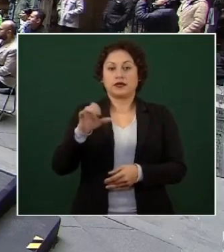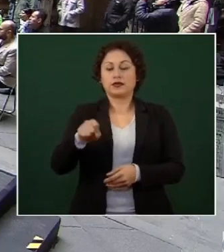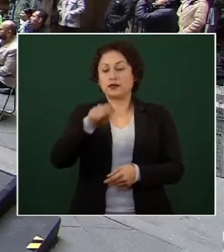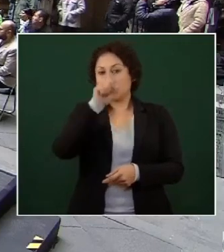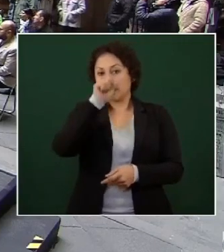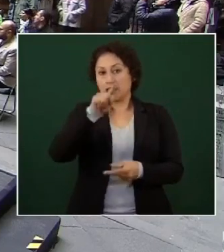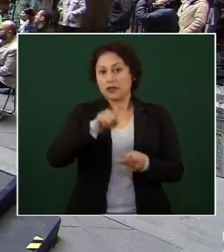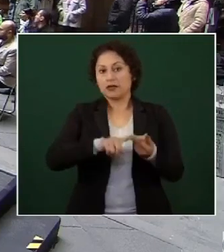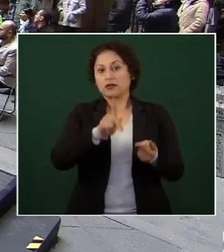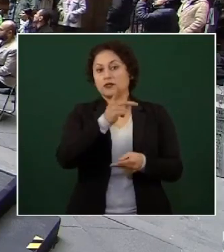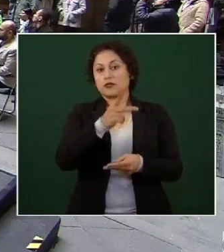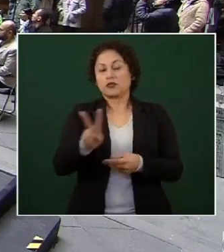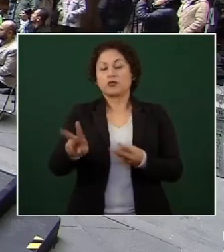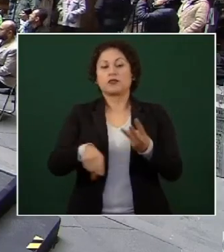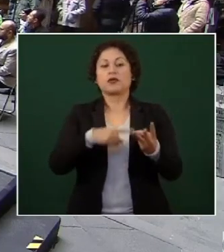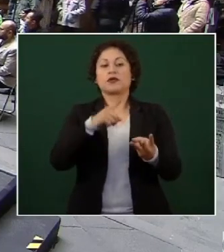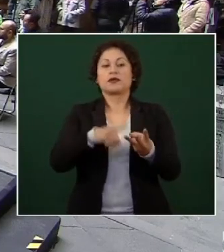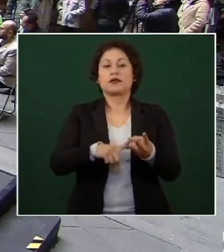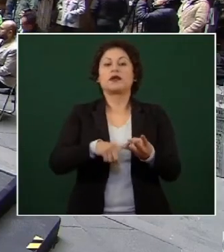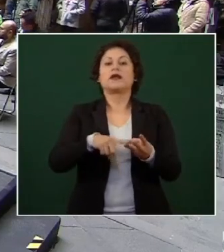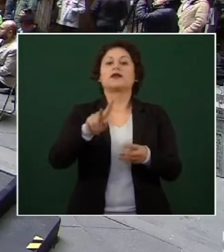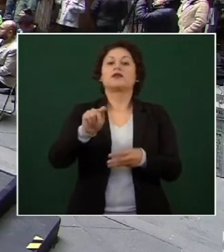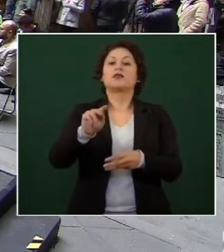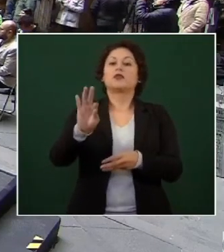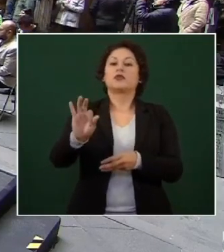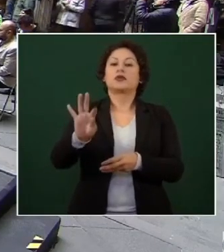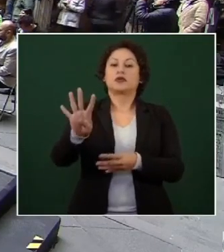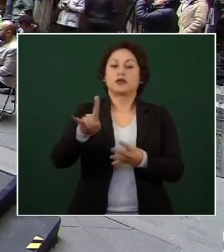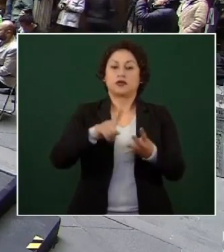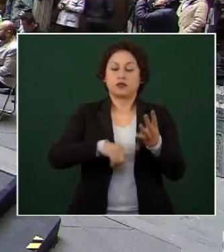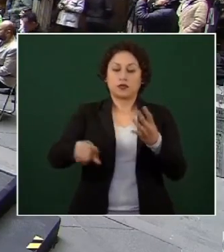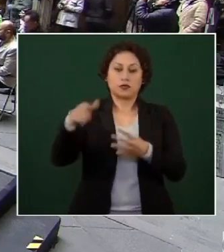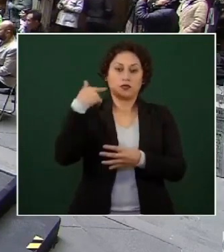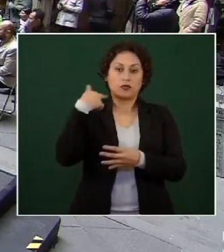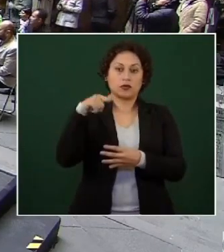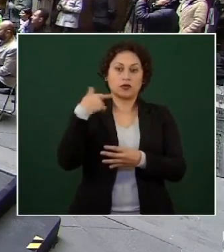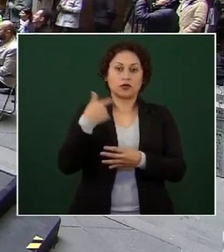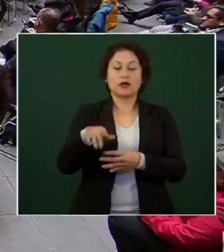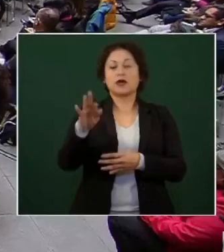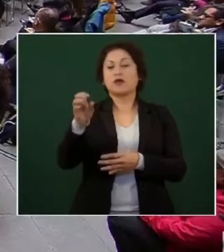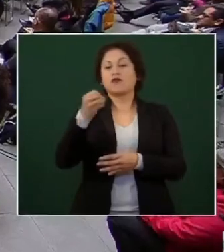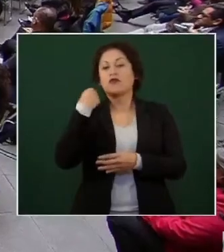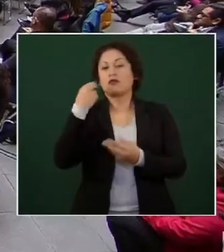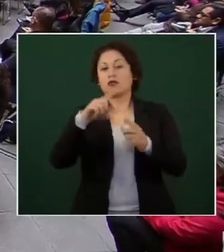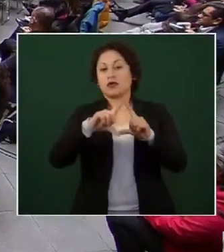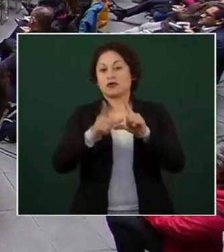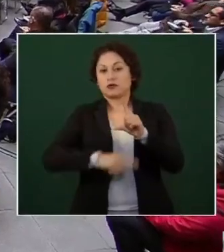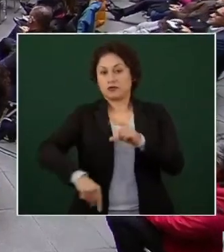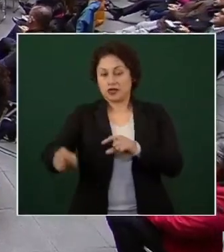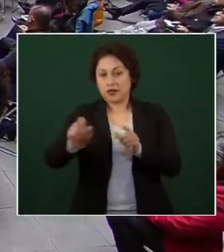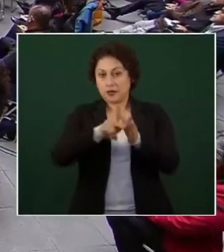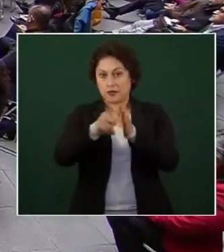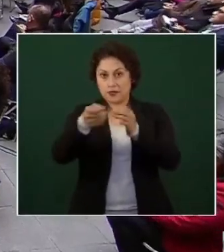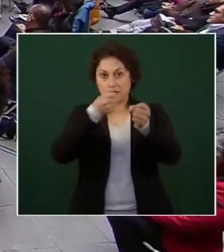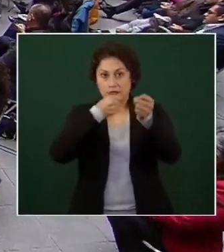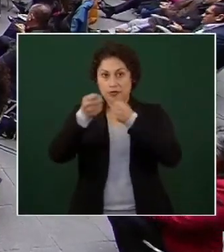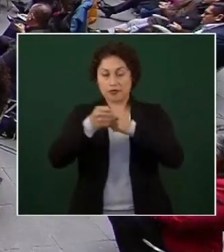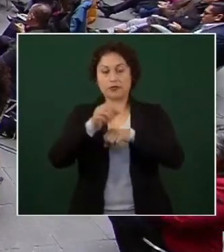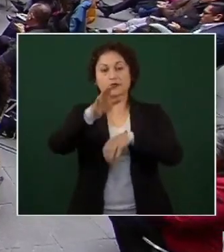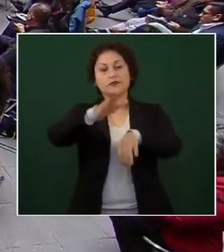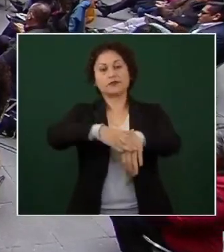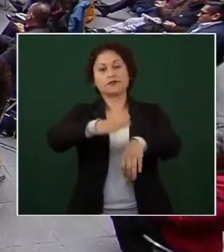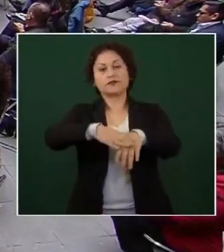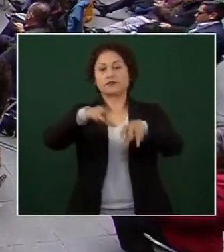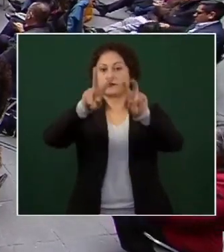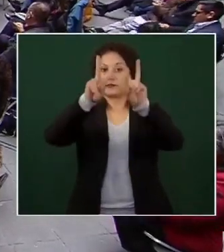Vallarta, Canal 44, Radio Universidad de Guadalajara, Foro Nacional de Periodistas. Presidente, seguimos con el tema del medio